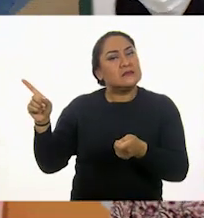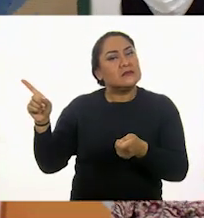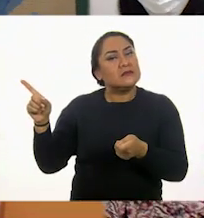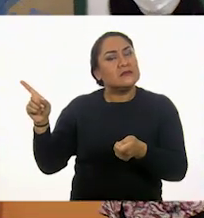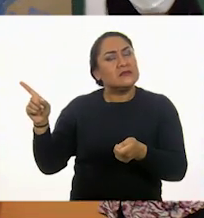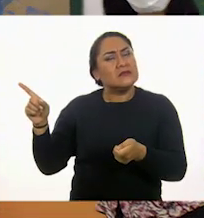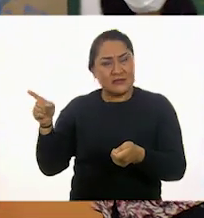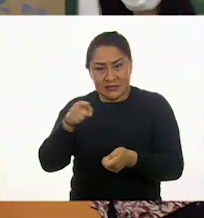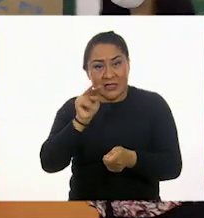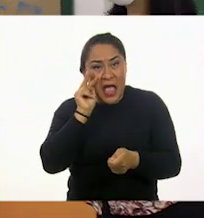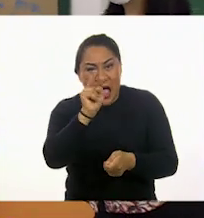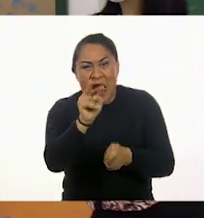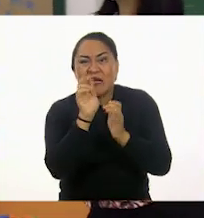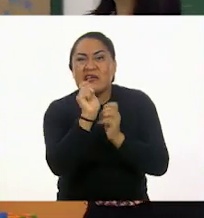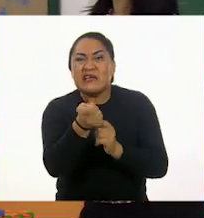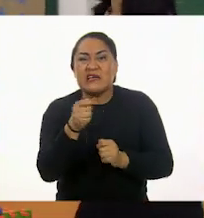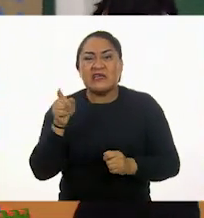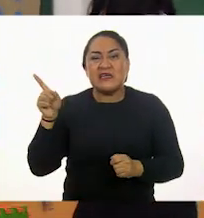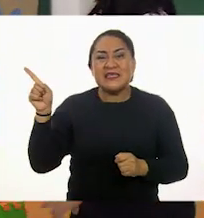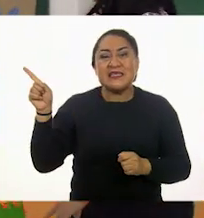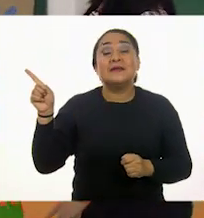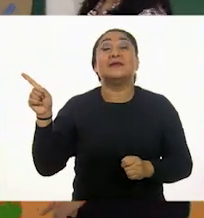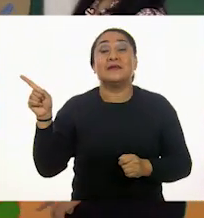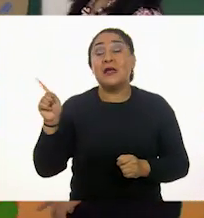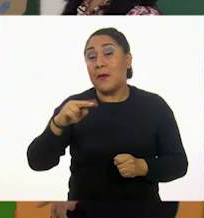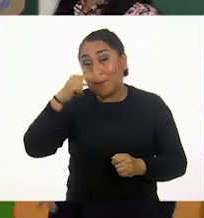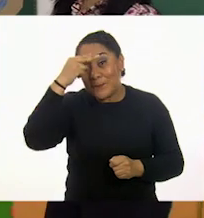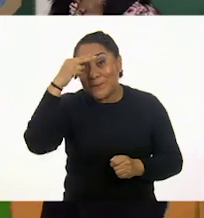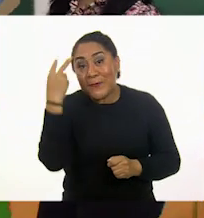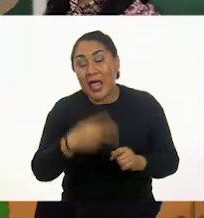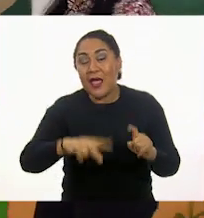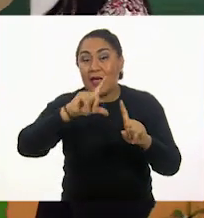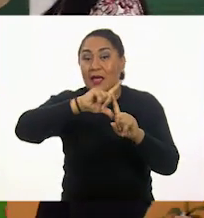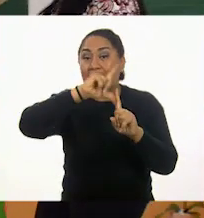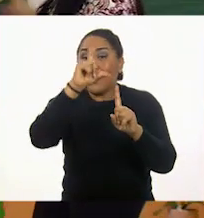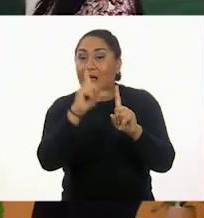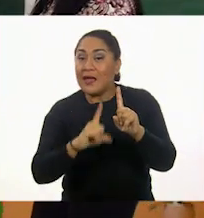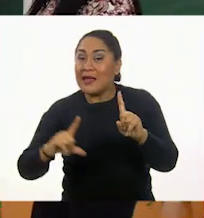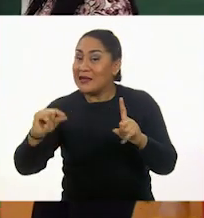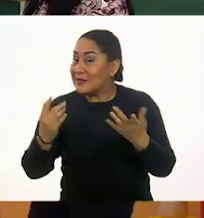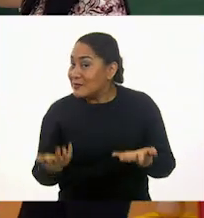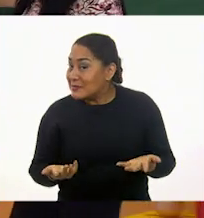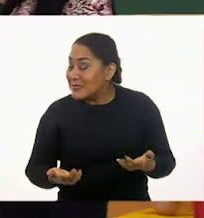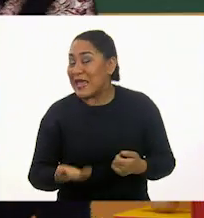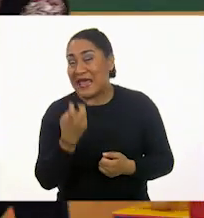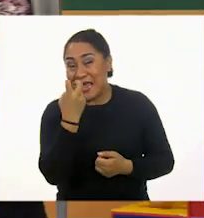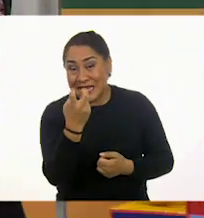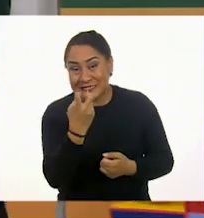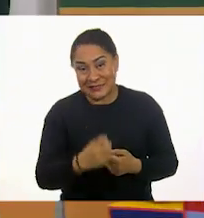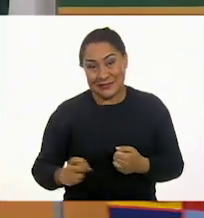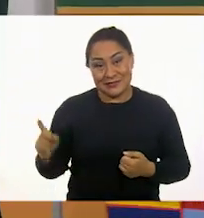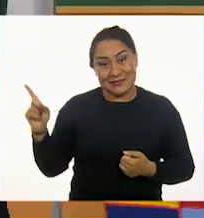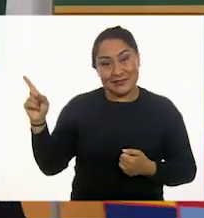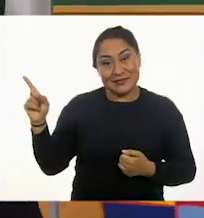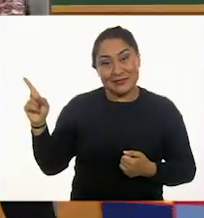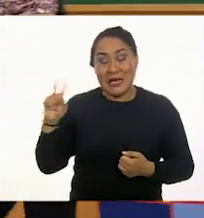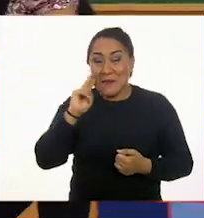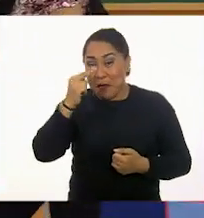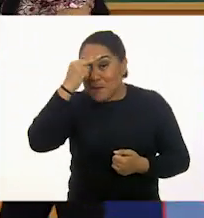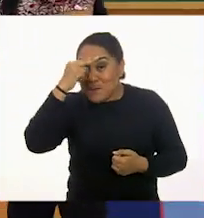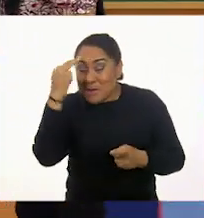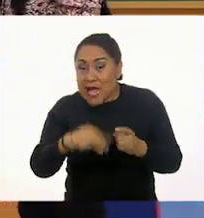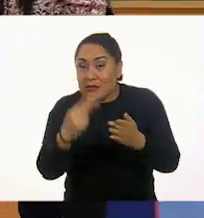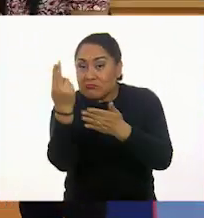se dieron cuenta lo que hay aquí? Es México. Así es. Muy Aquí bien. está la silueta de